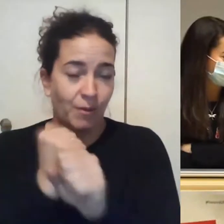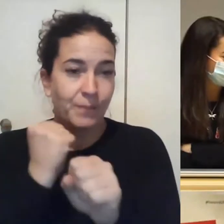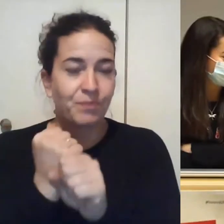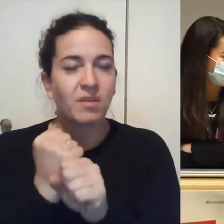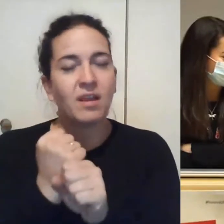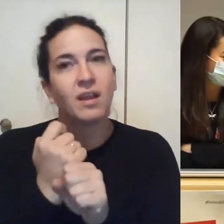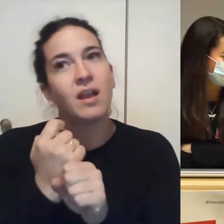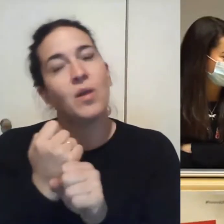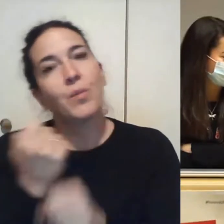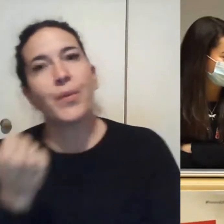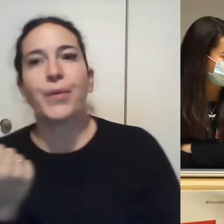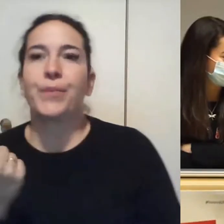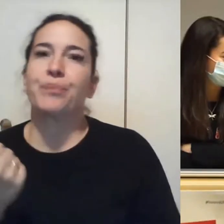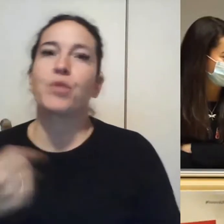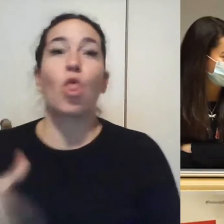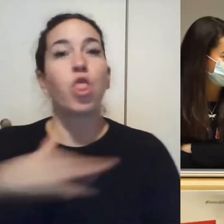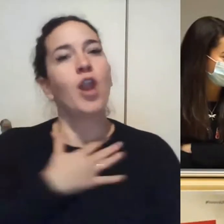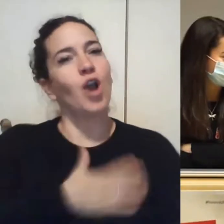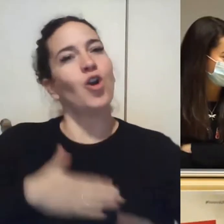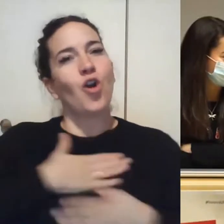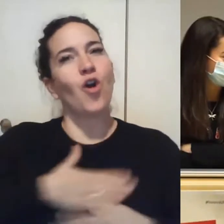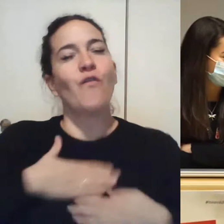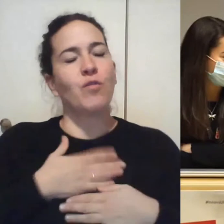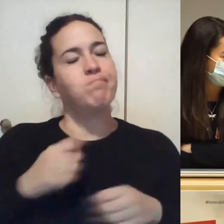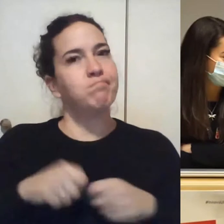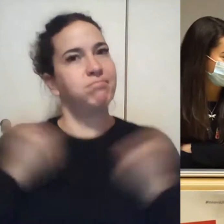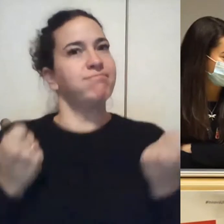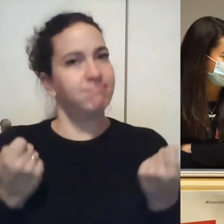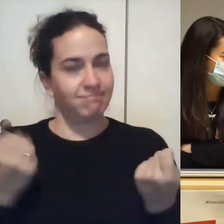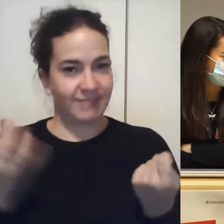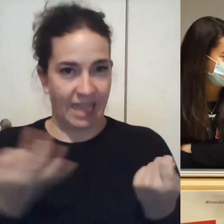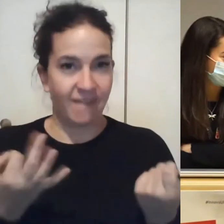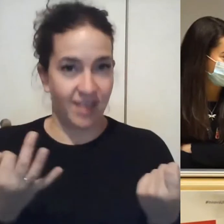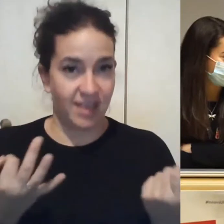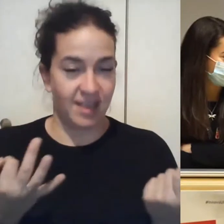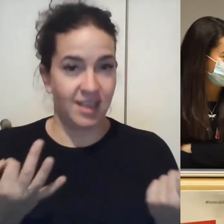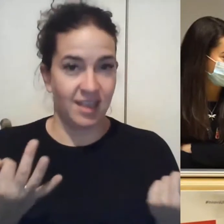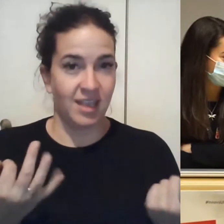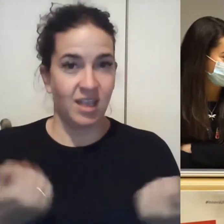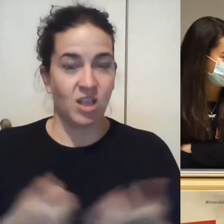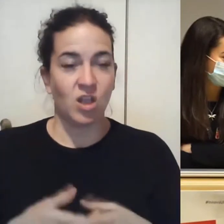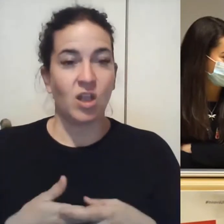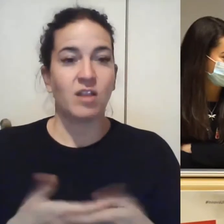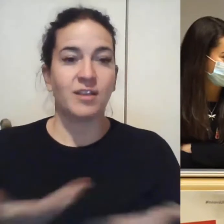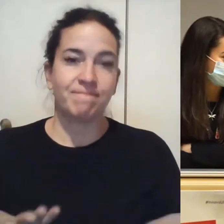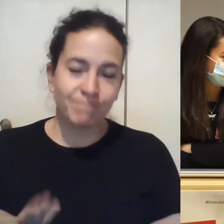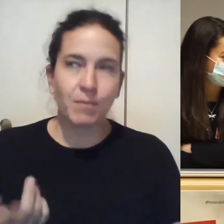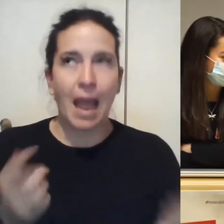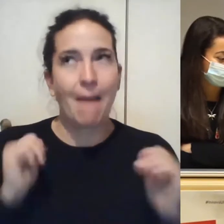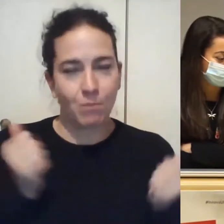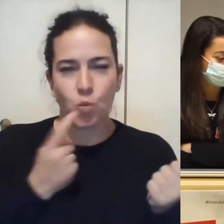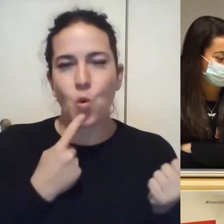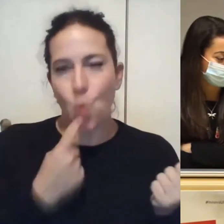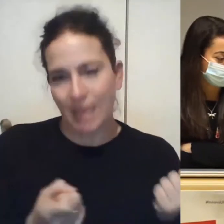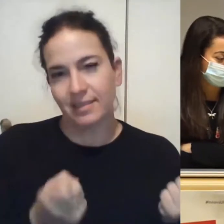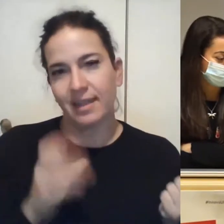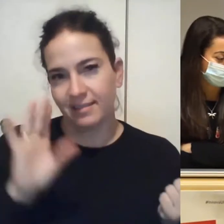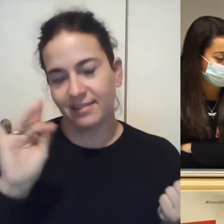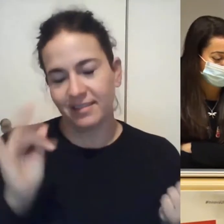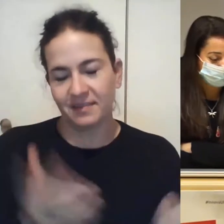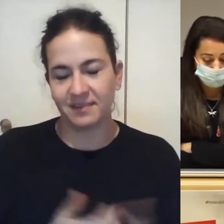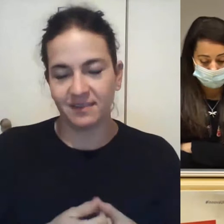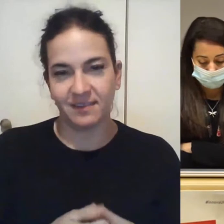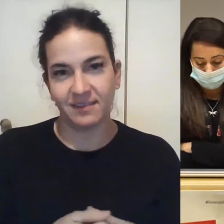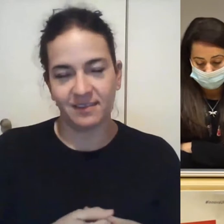hace salir un poco de su zona de confort. Entonces, para ellos cuesta un poquito. Yo creo